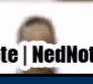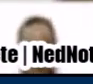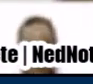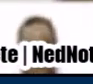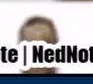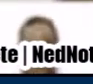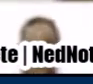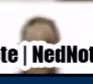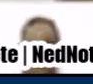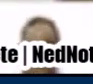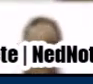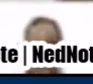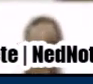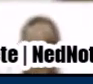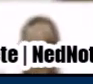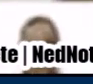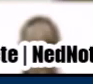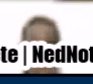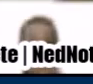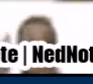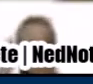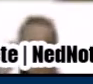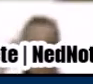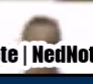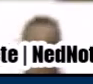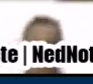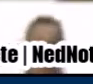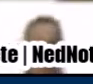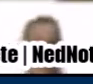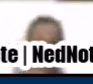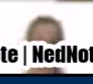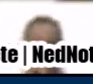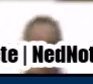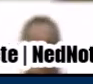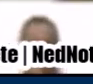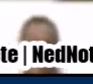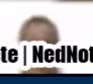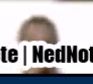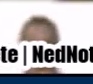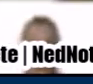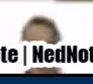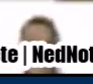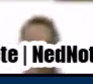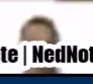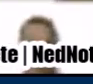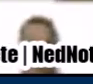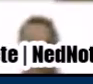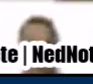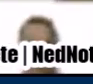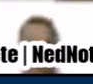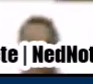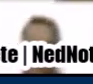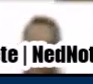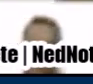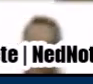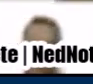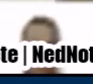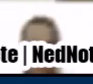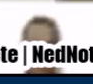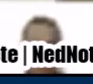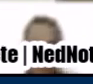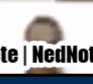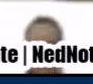Venezuela. Cuando la verdad es que además hemos abonado en cada uno de esos terrenos para lograr la mayor presión posible,